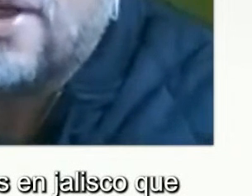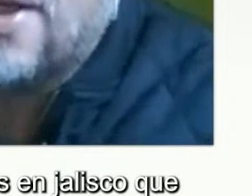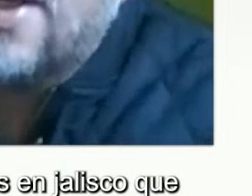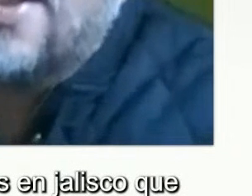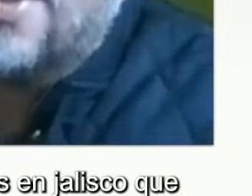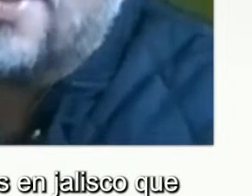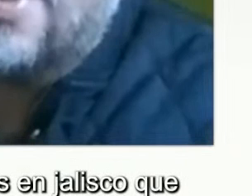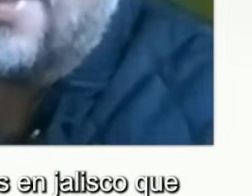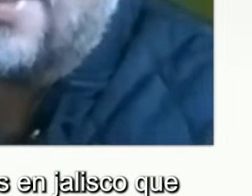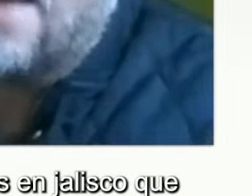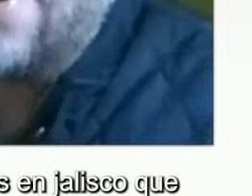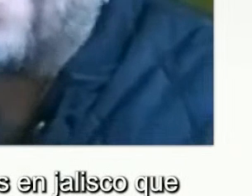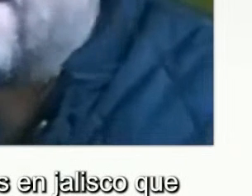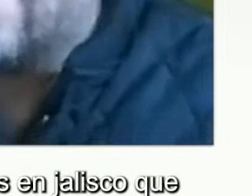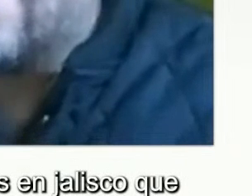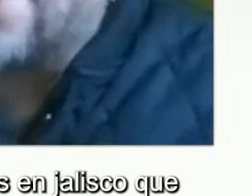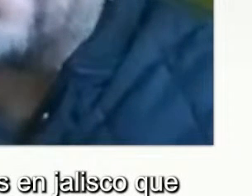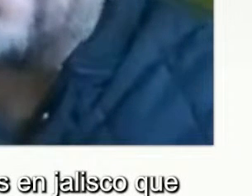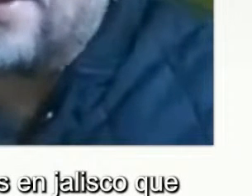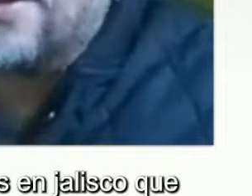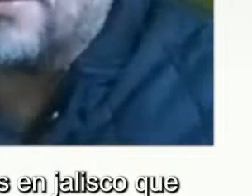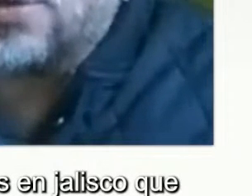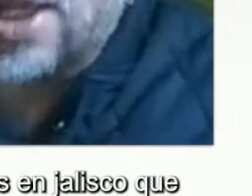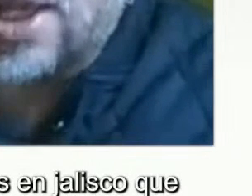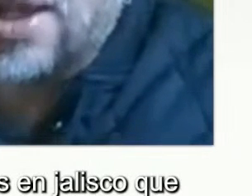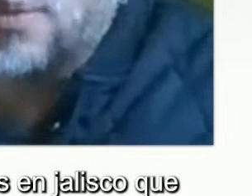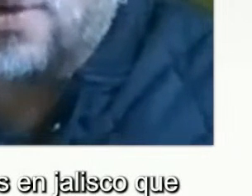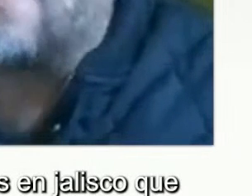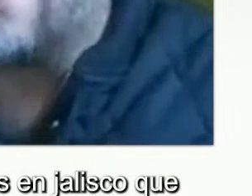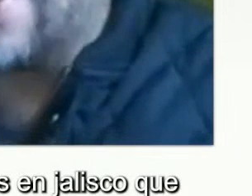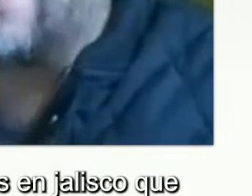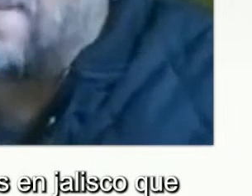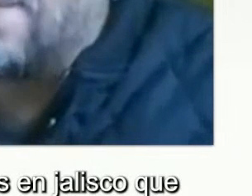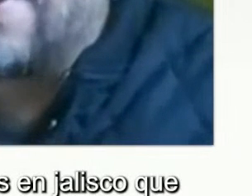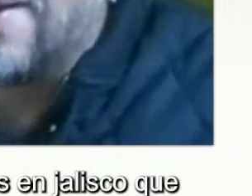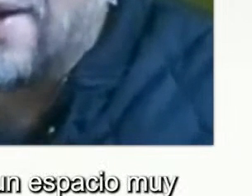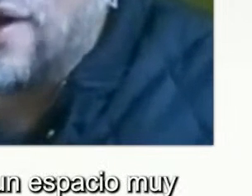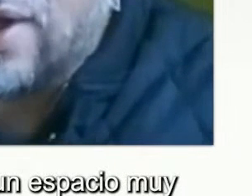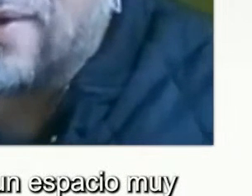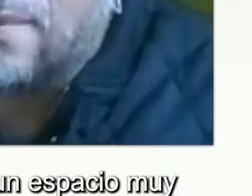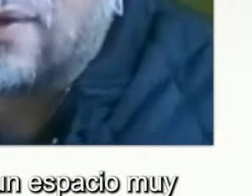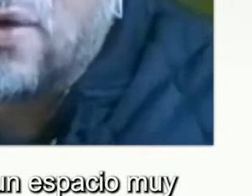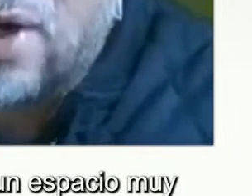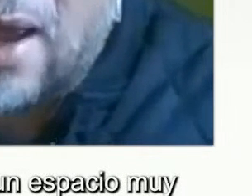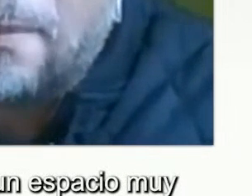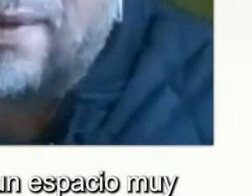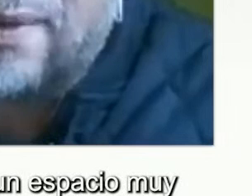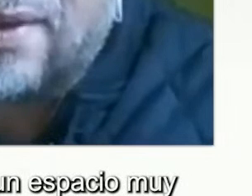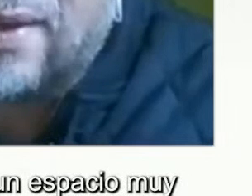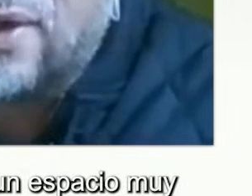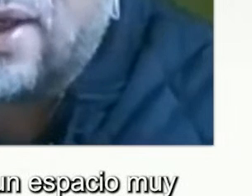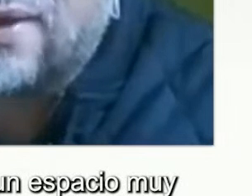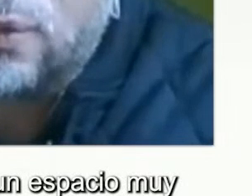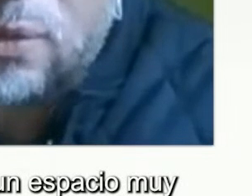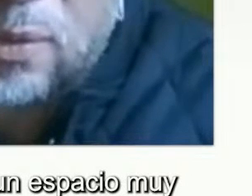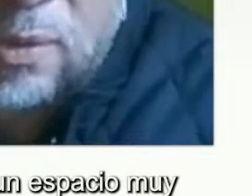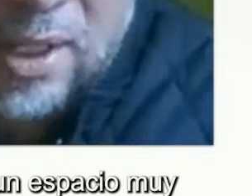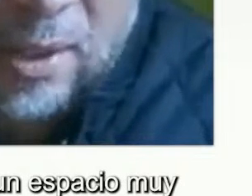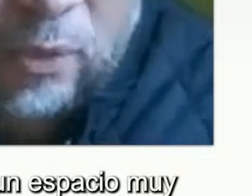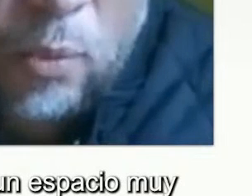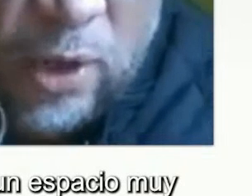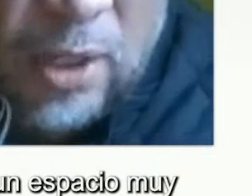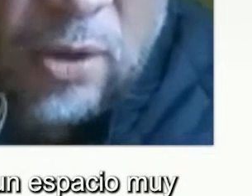Jalisco que aparecen y desaparecen porque, pues a pesar de lo que se mencionó en la presentación de que es